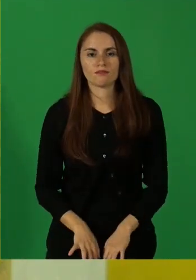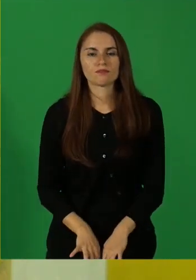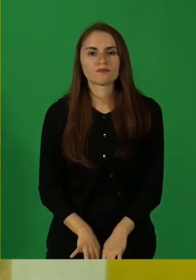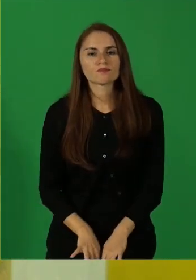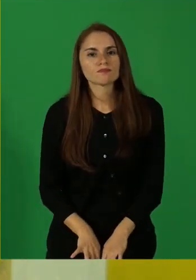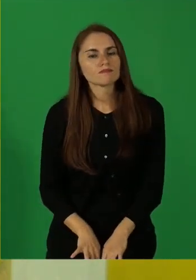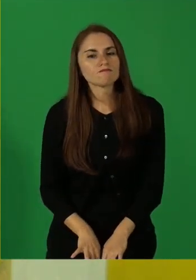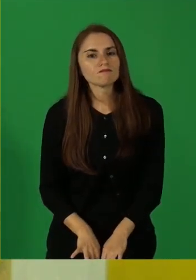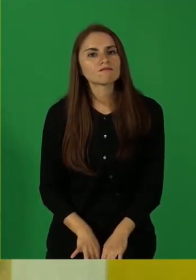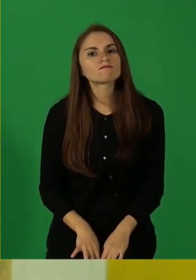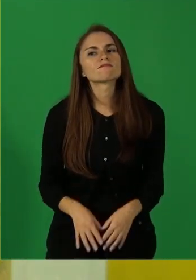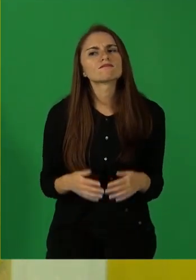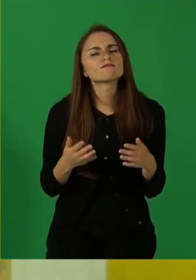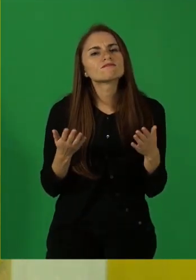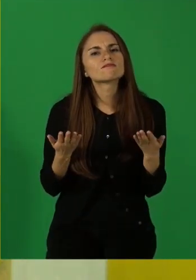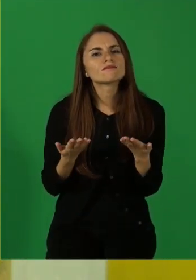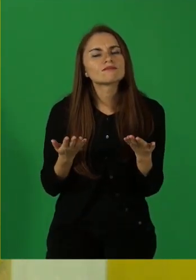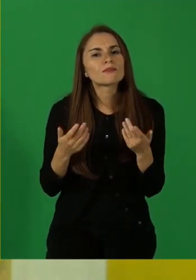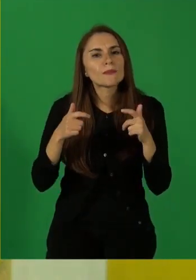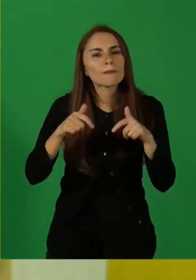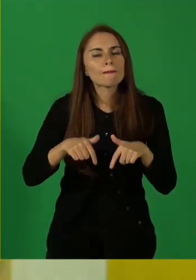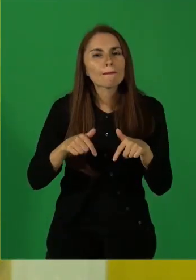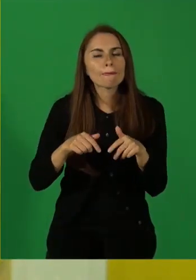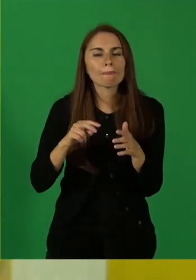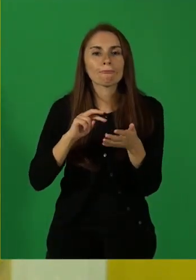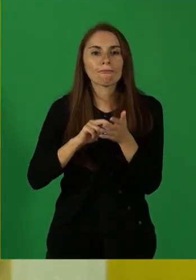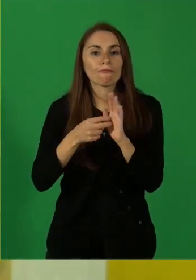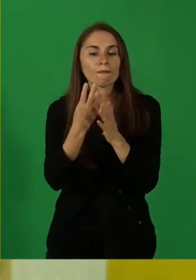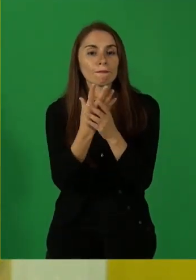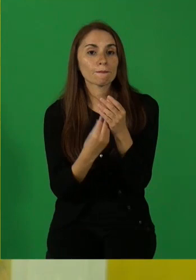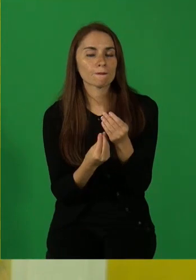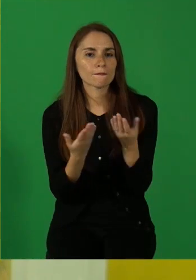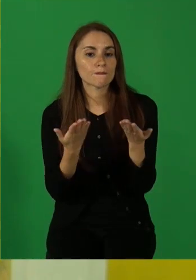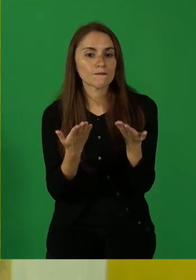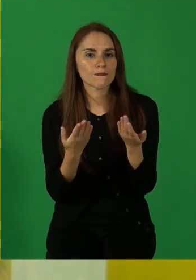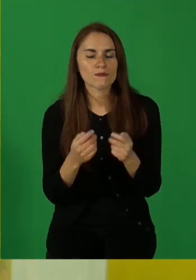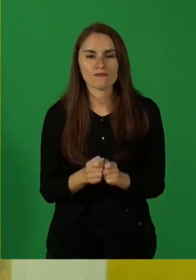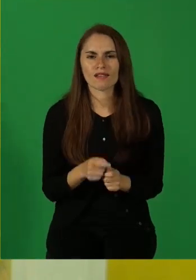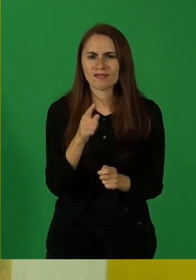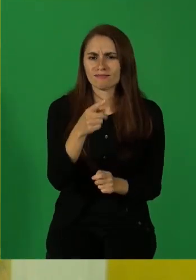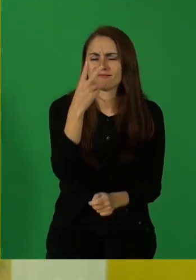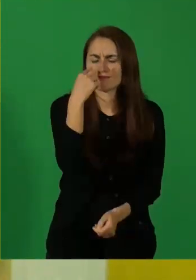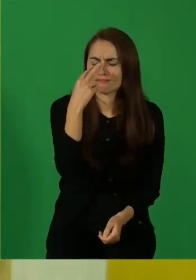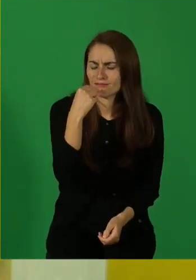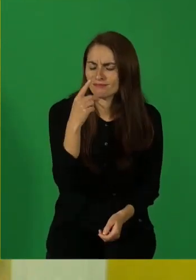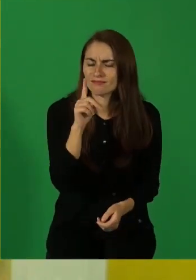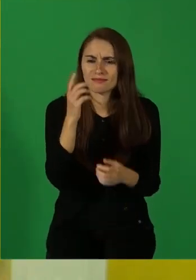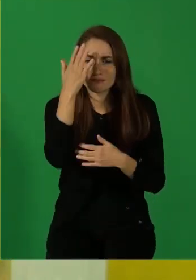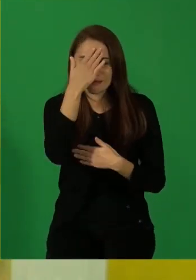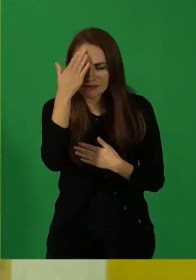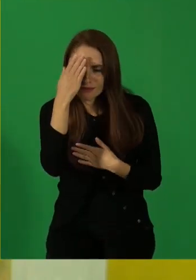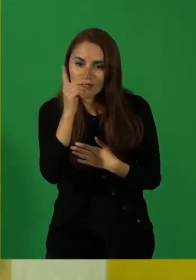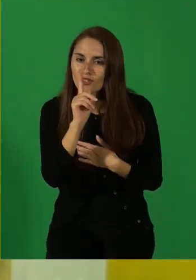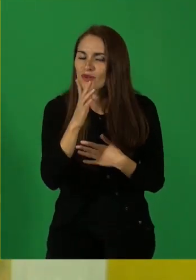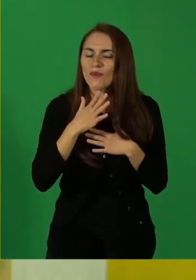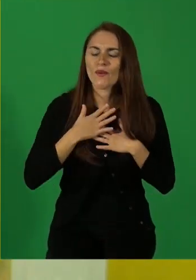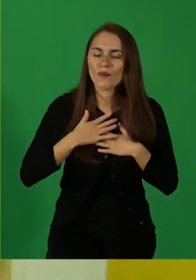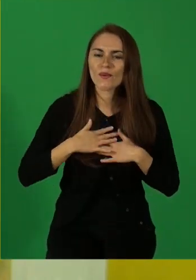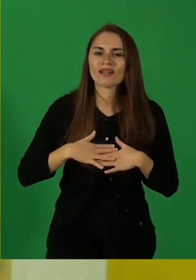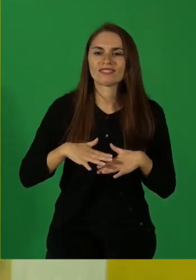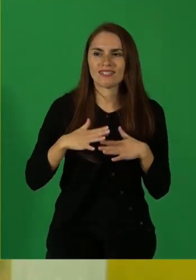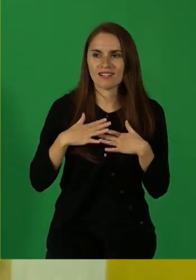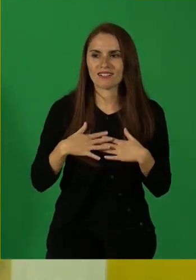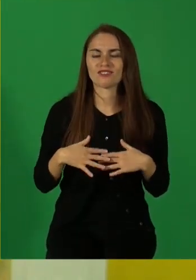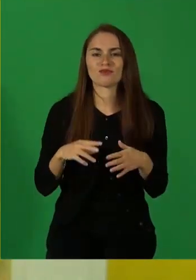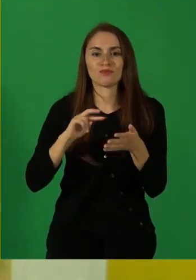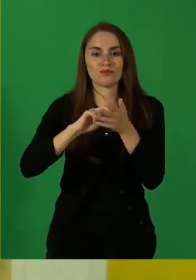números. ¿Cómo vamos entonces ahora a resolver eso? No llores, no te preocupes, no te angusties porque va a estar